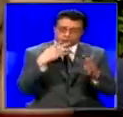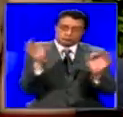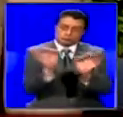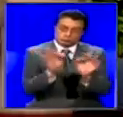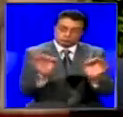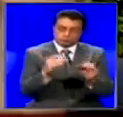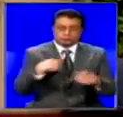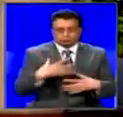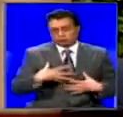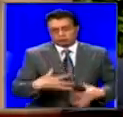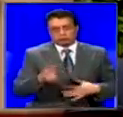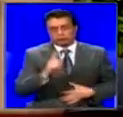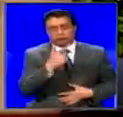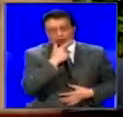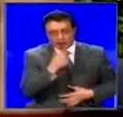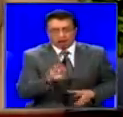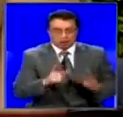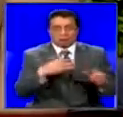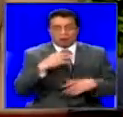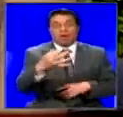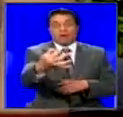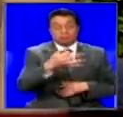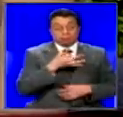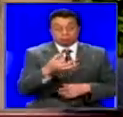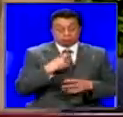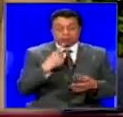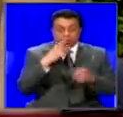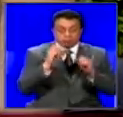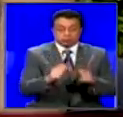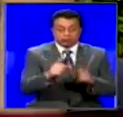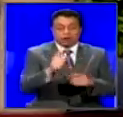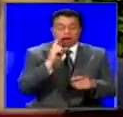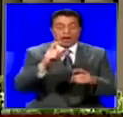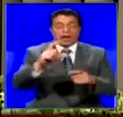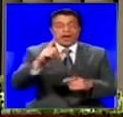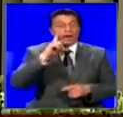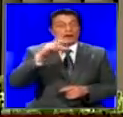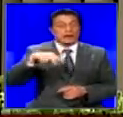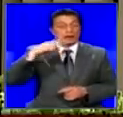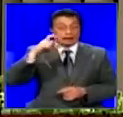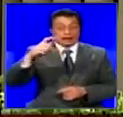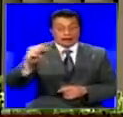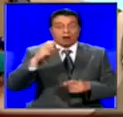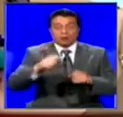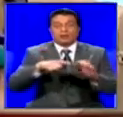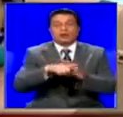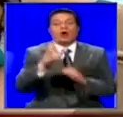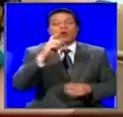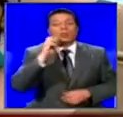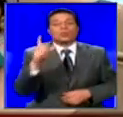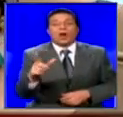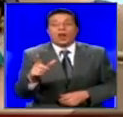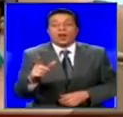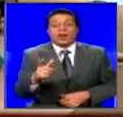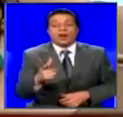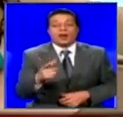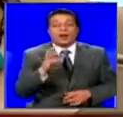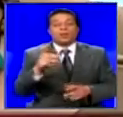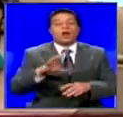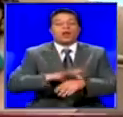él me explicó el procedimiento que tenía, me explicó que él tenía acceso a una clínica establecida. ¿Qué clínica era? Yo no voy